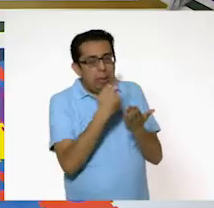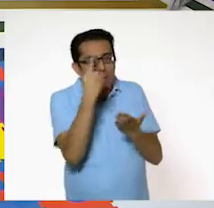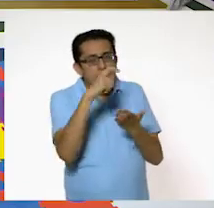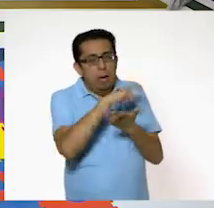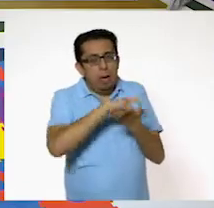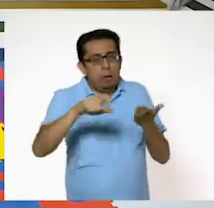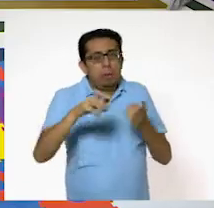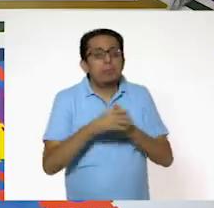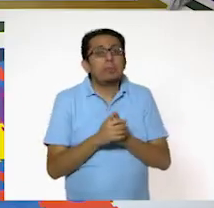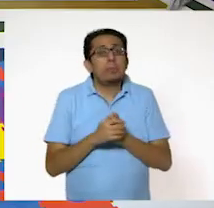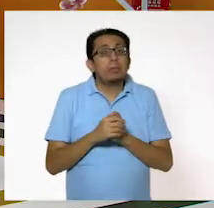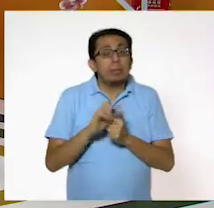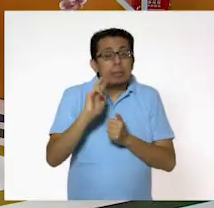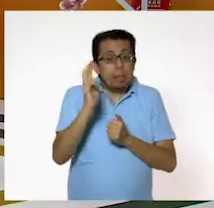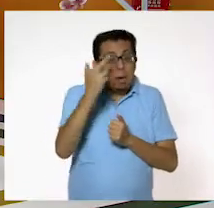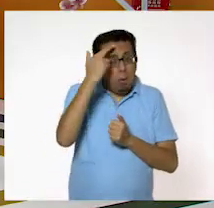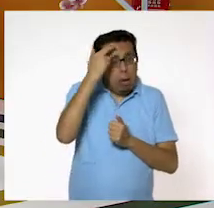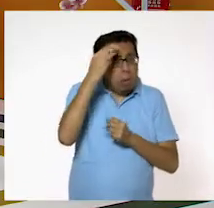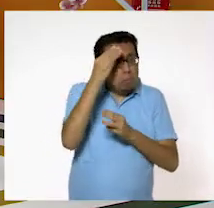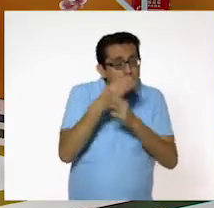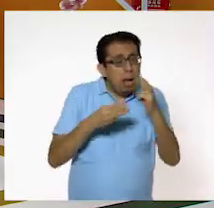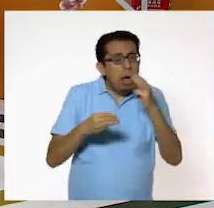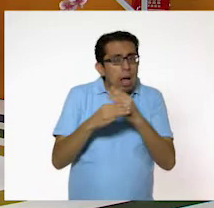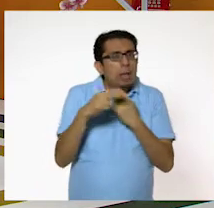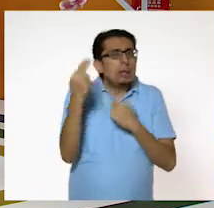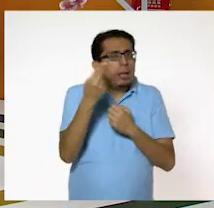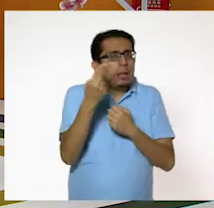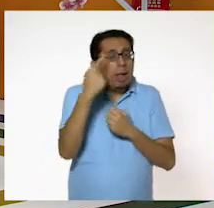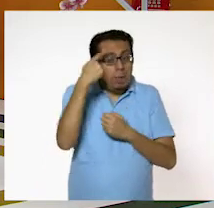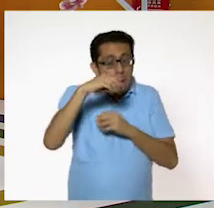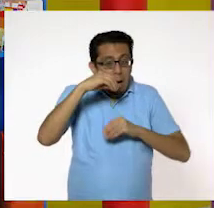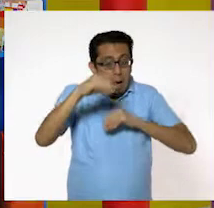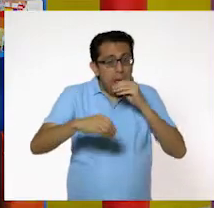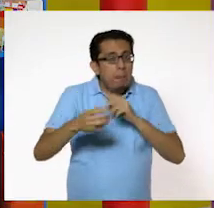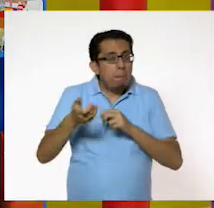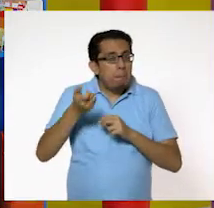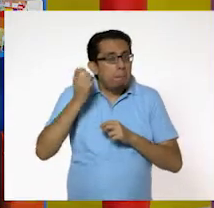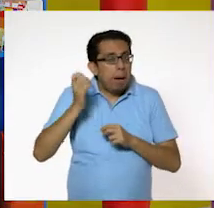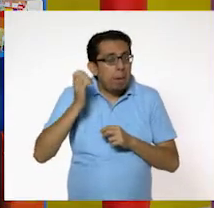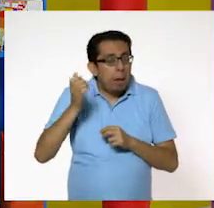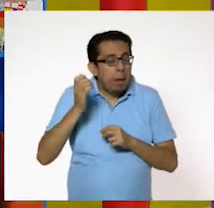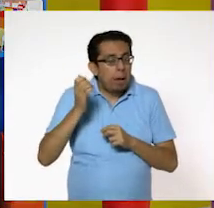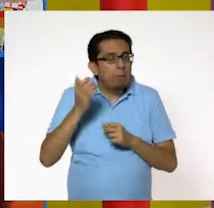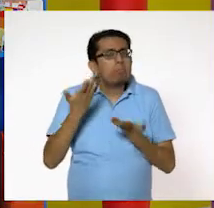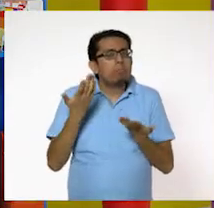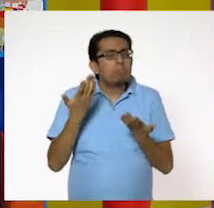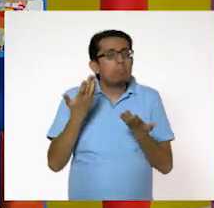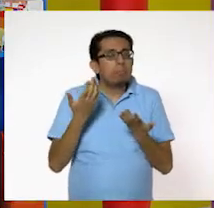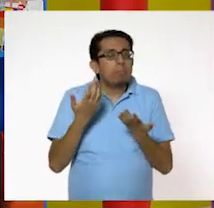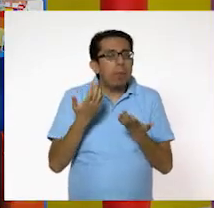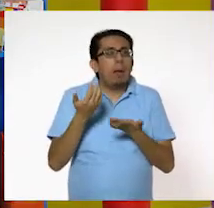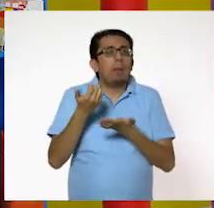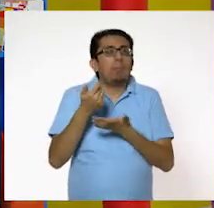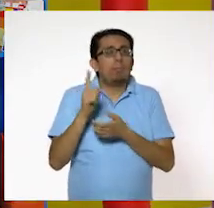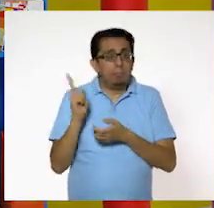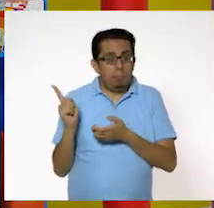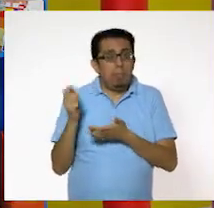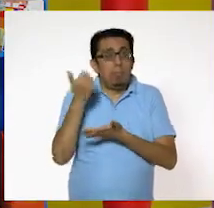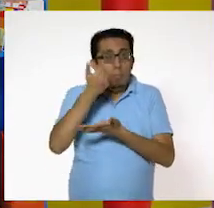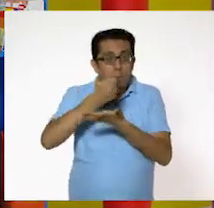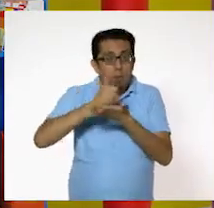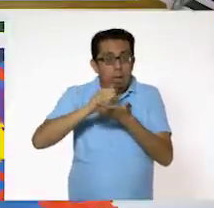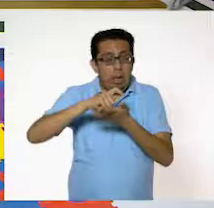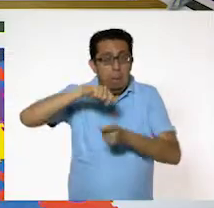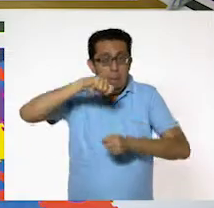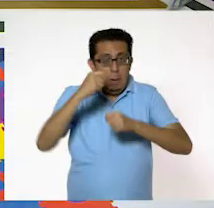es. ¿Recuerdas qué materiales necesitábamos para hacer las maracas pachangueras? Dos botellas de plástico.